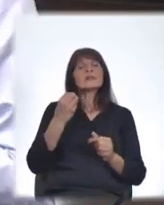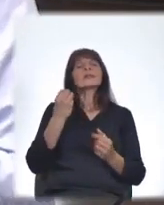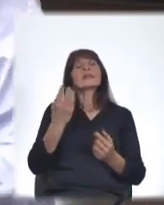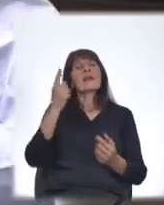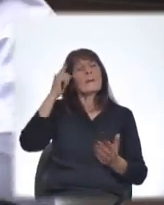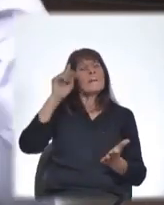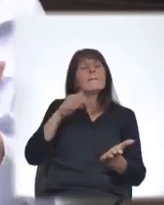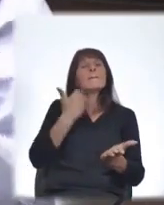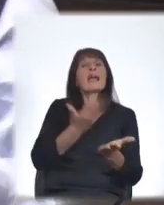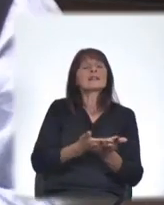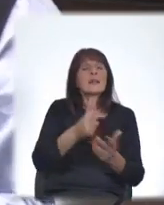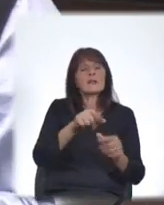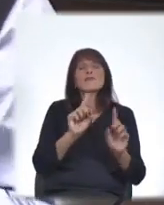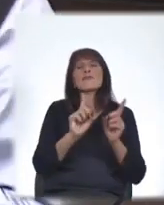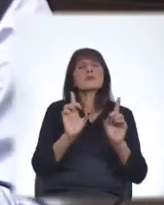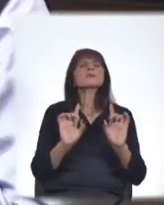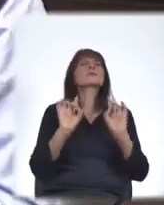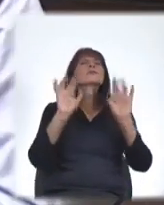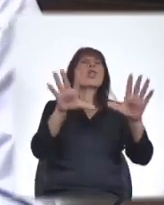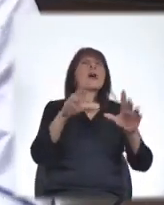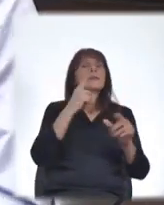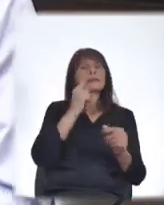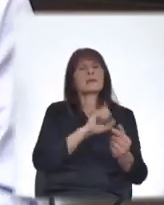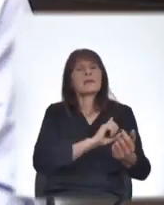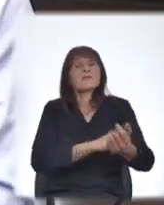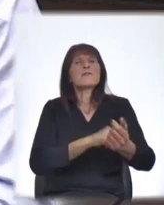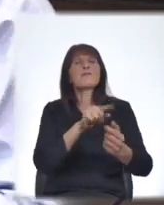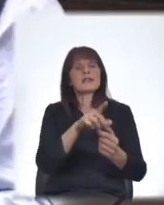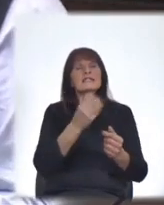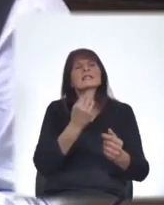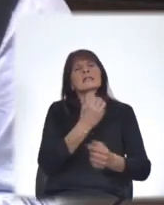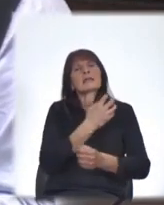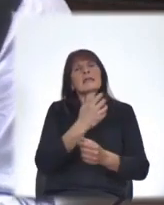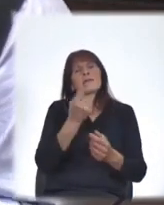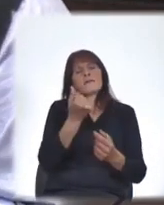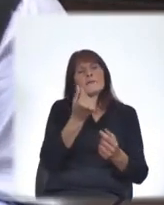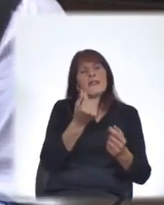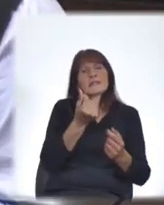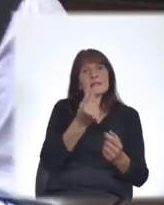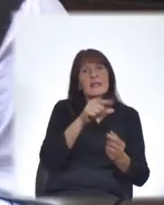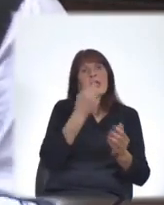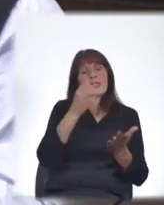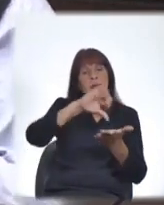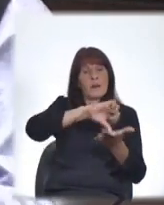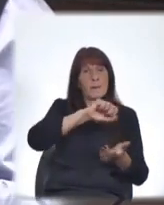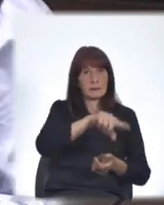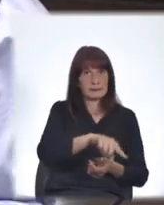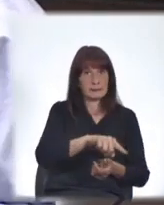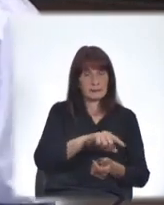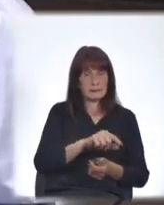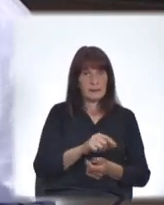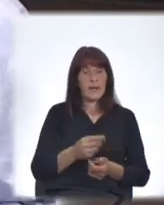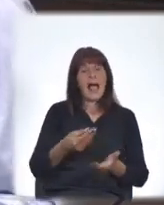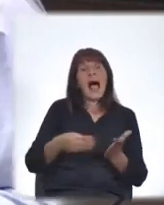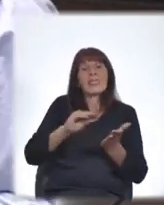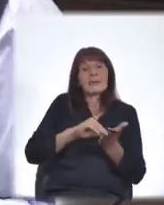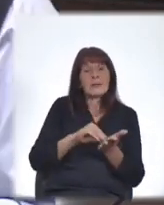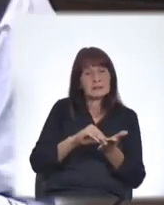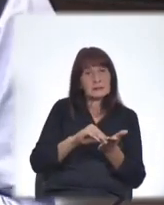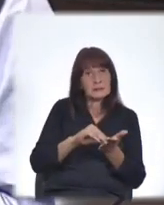es básicamente no solo no valorar los esfuerzos y fortalezas económicas y financieras del país, que incluso